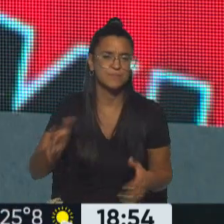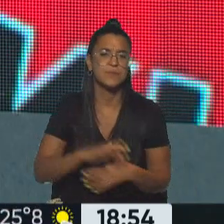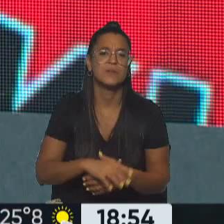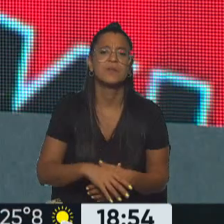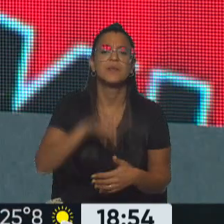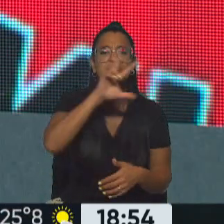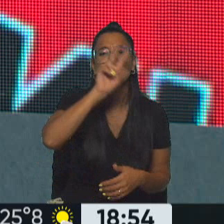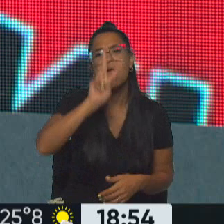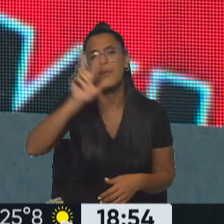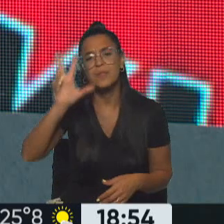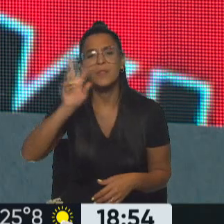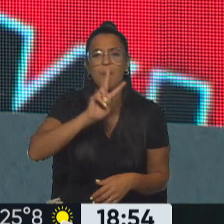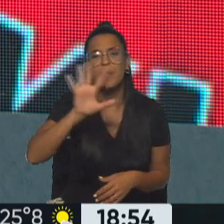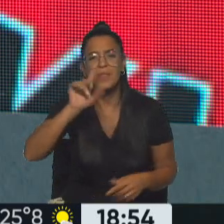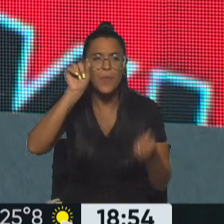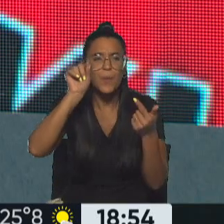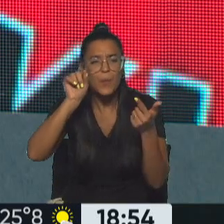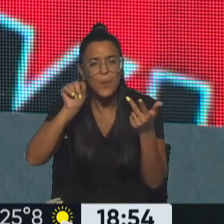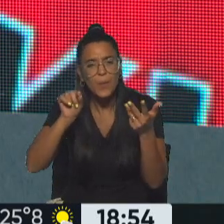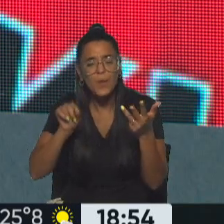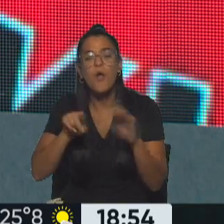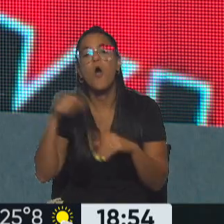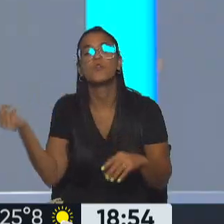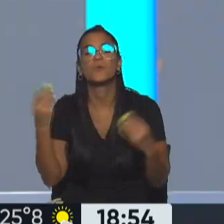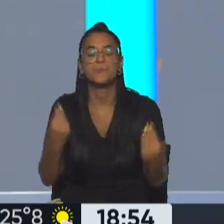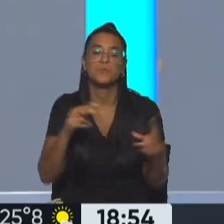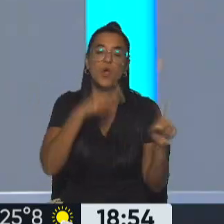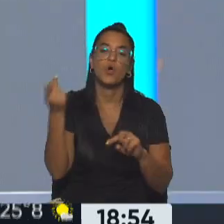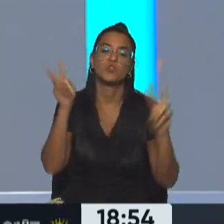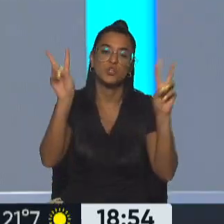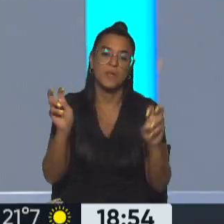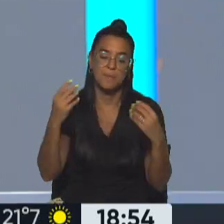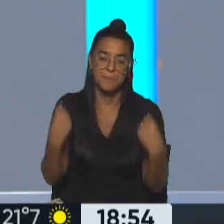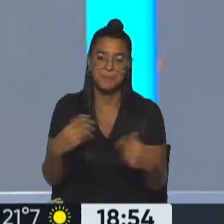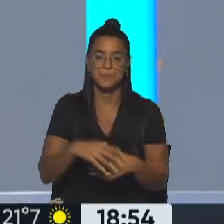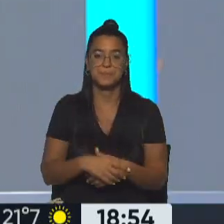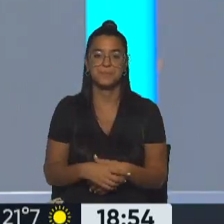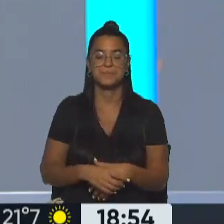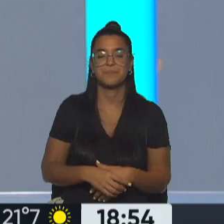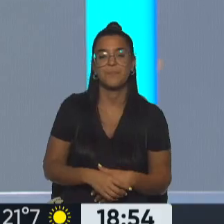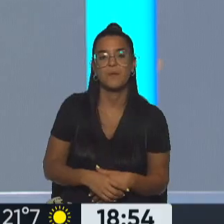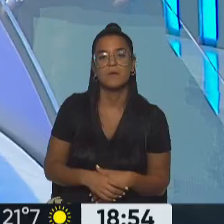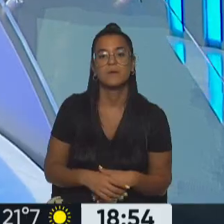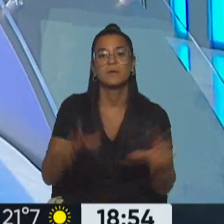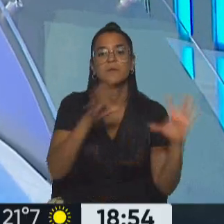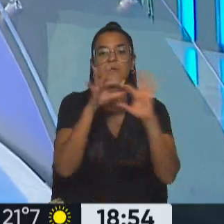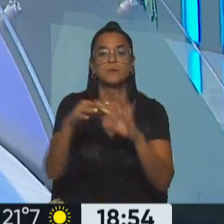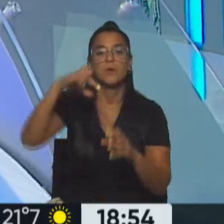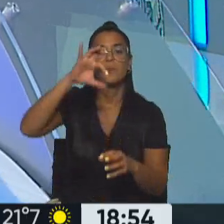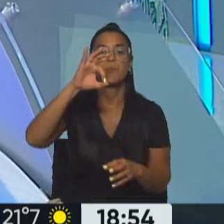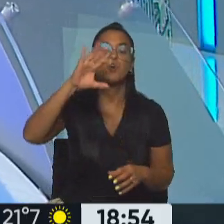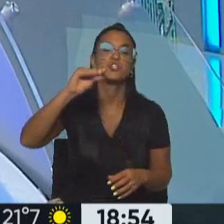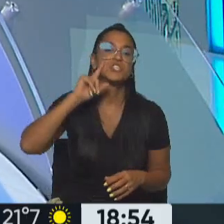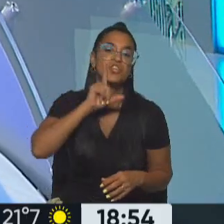de tres veintitrés veinticinco y bueno Cuál es el otro otro tema tiene que ver justamente con el pollito